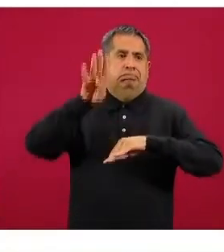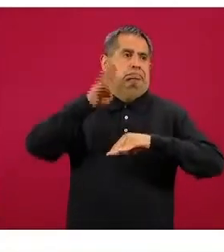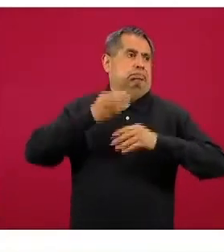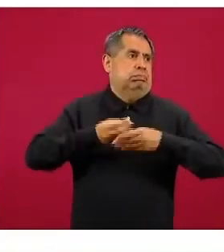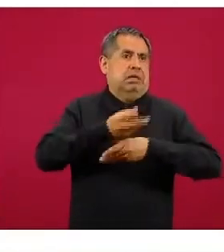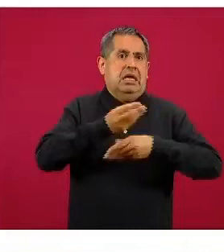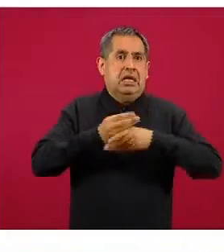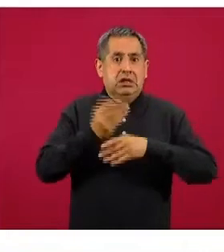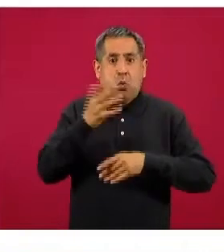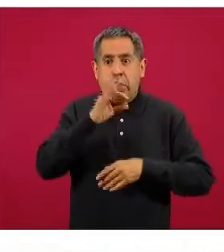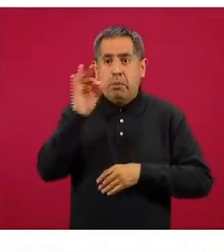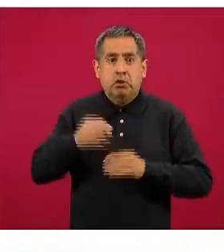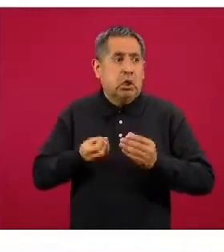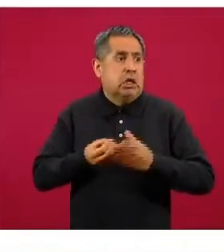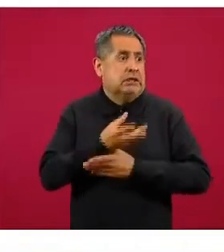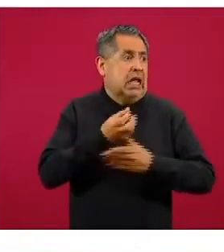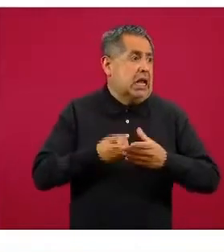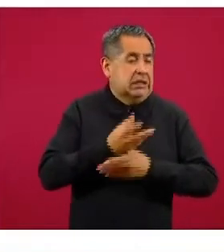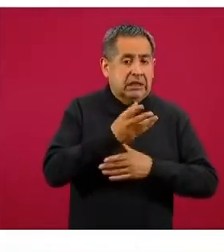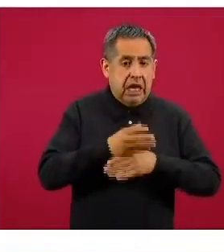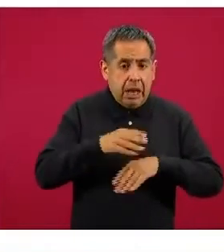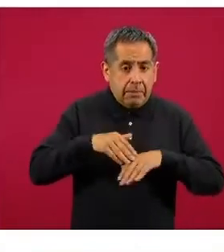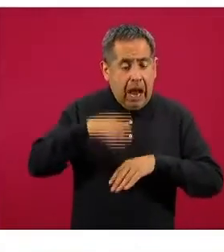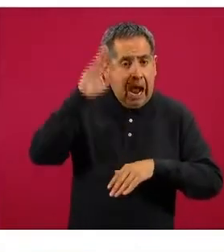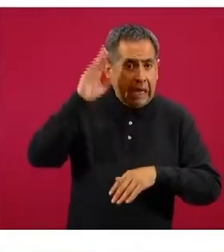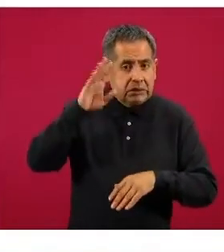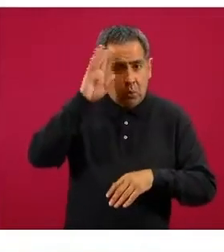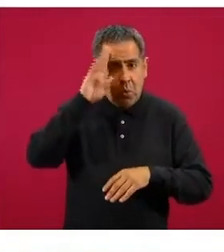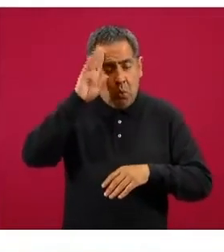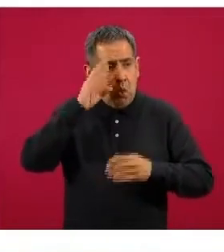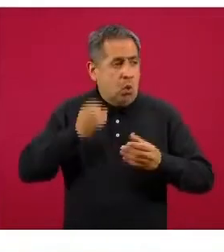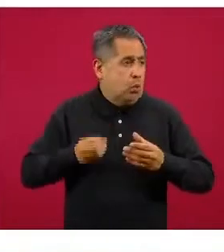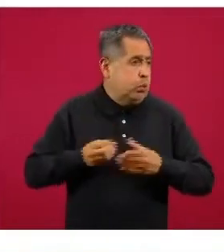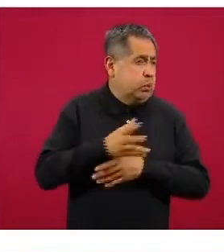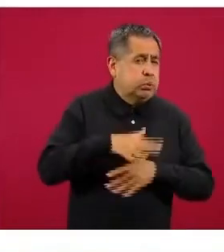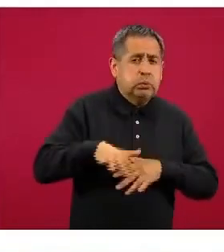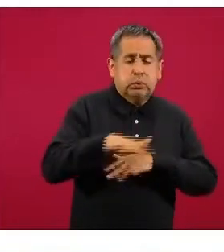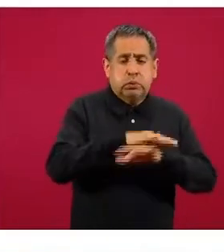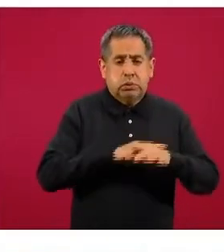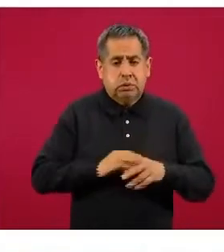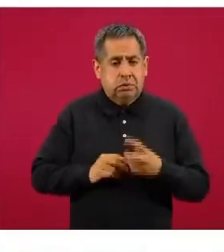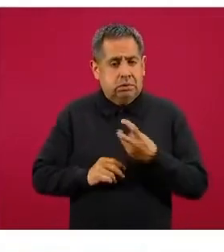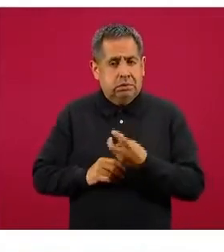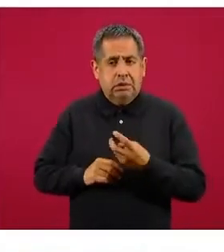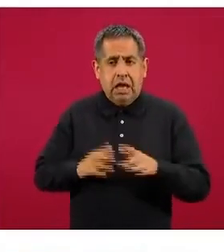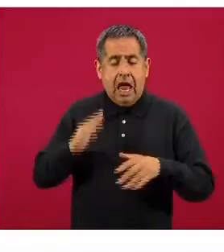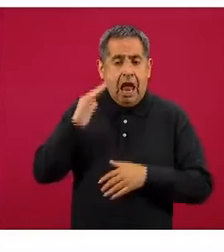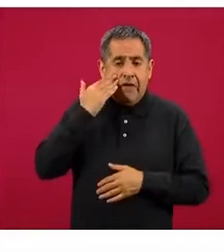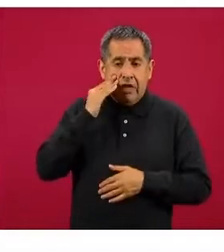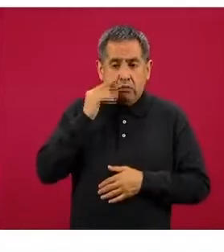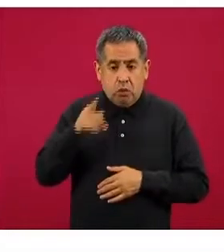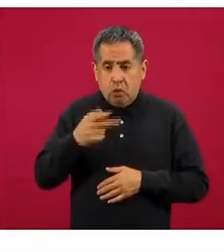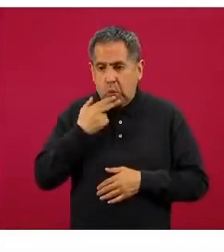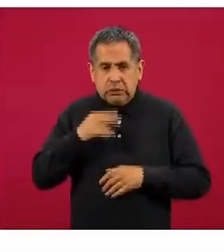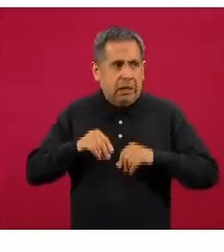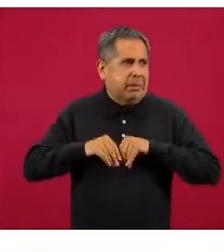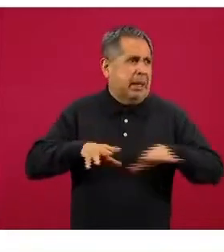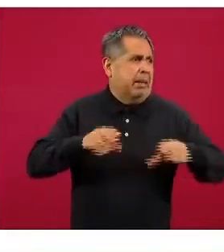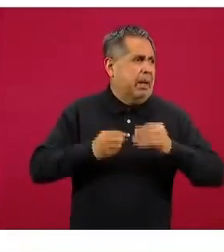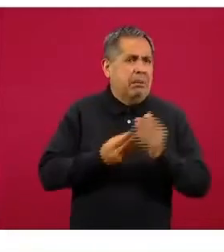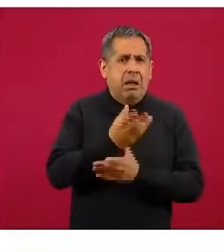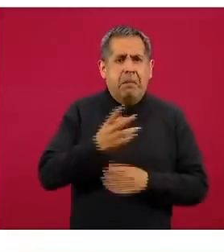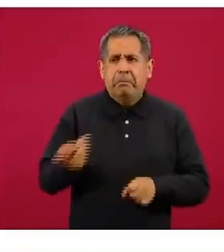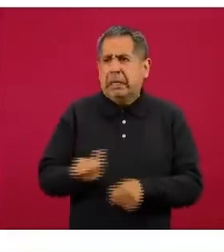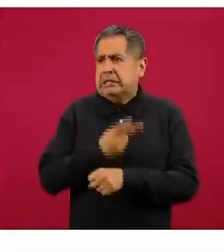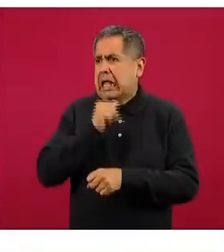del 50%, pero ya por encima de la base cero. O sea, los usuarios de esta plataforma de Facebook están saliendo como si nada